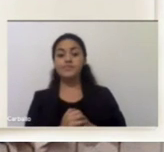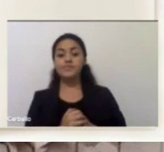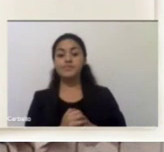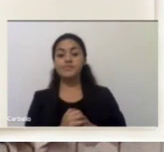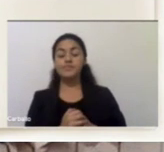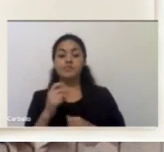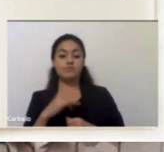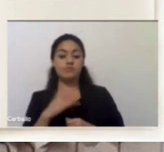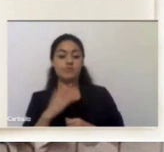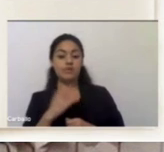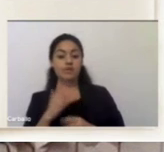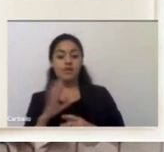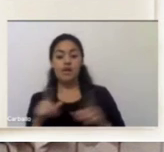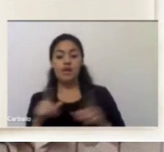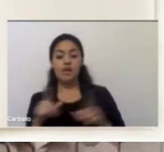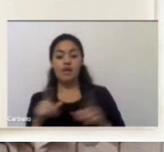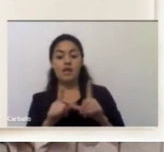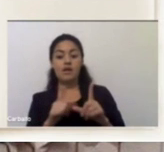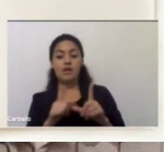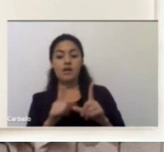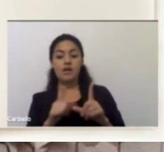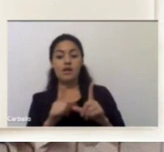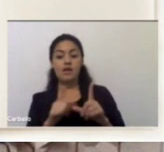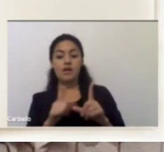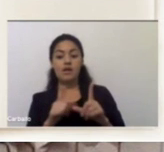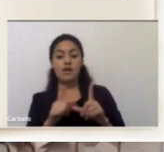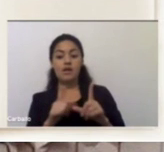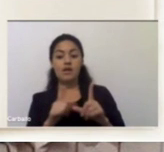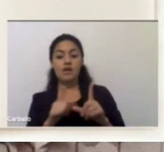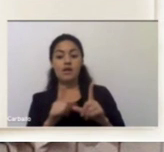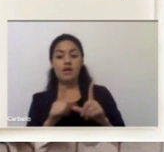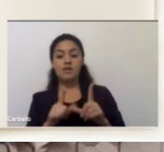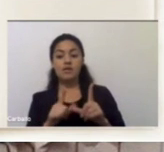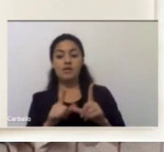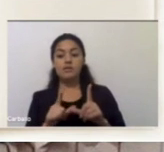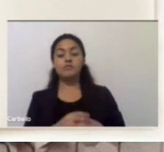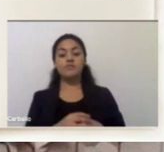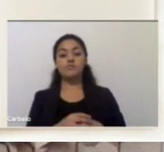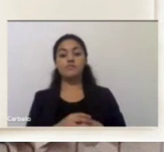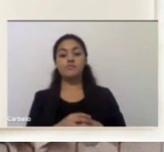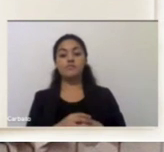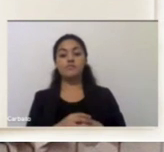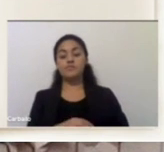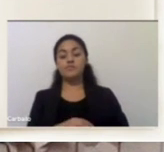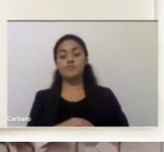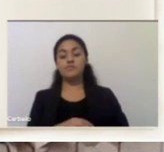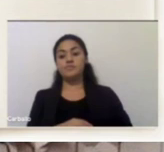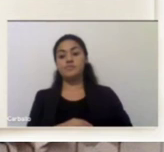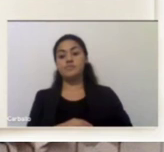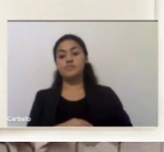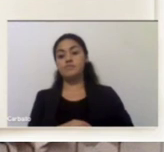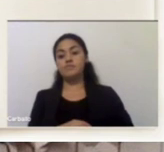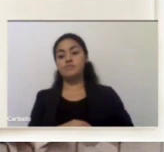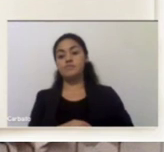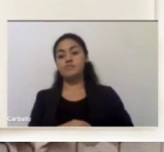Se somete a consideración del Pleno el proyecto de cuenta del expediente identificado con la clave GIN-272 y sus acumulados